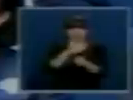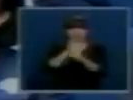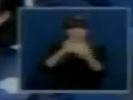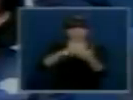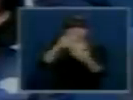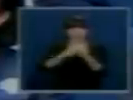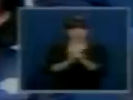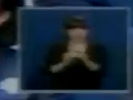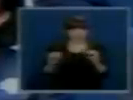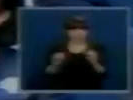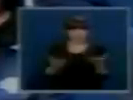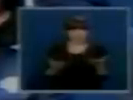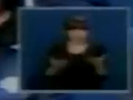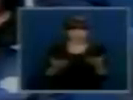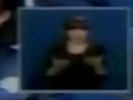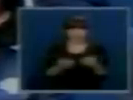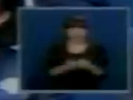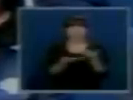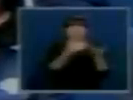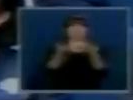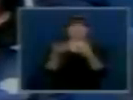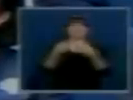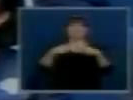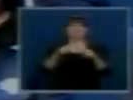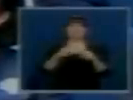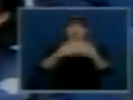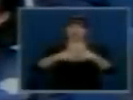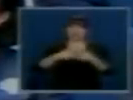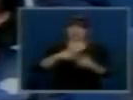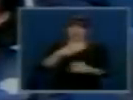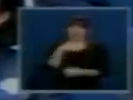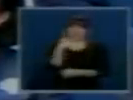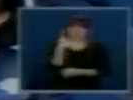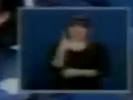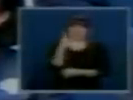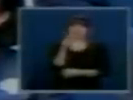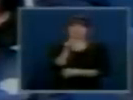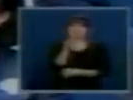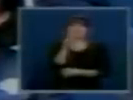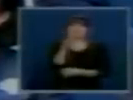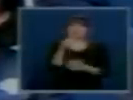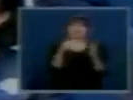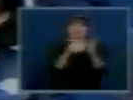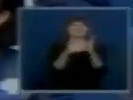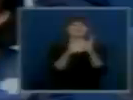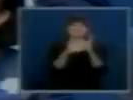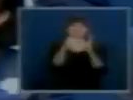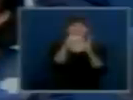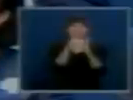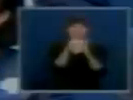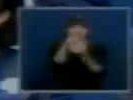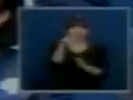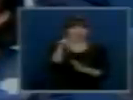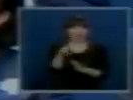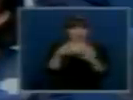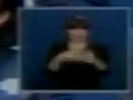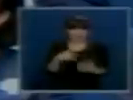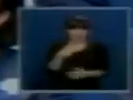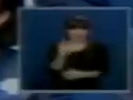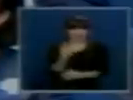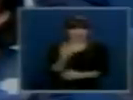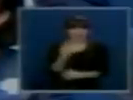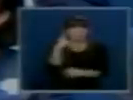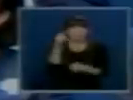alguno. Esto se daba mientras la compañía enfrenta un faltante de 25 mil millones de colones para cubrir